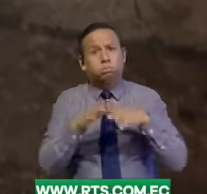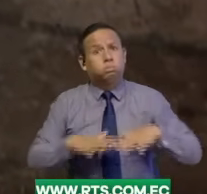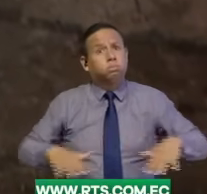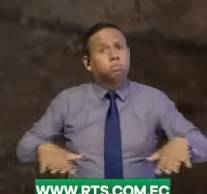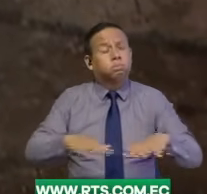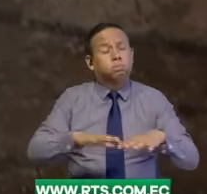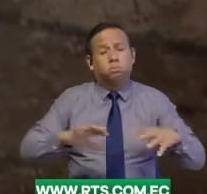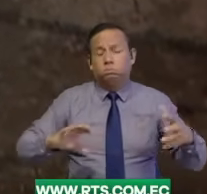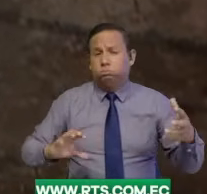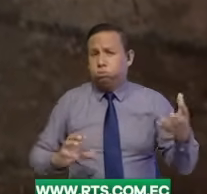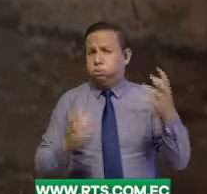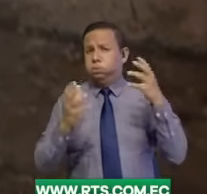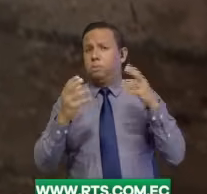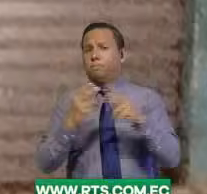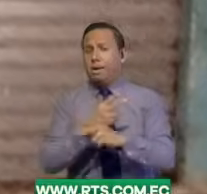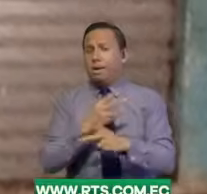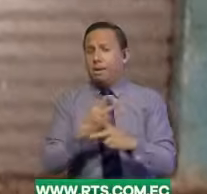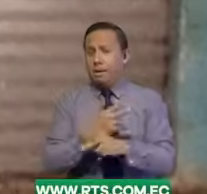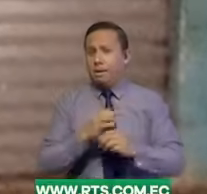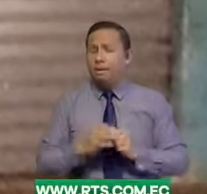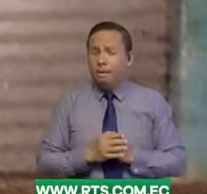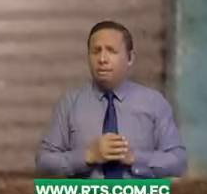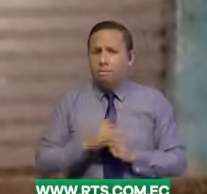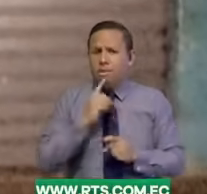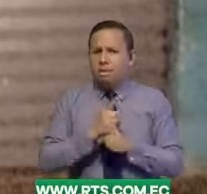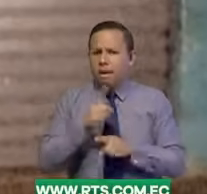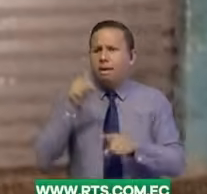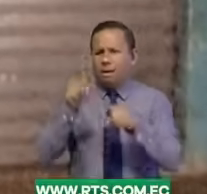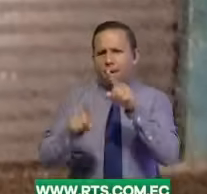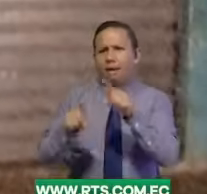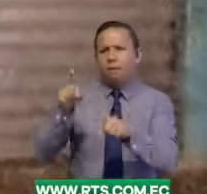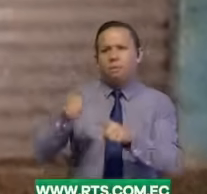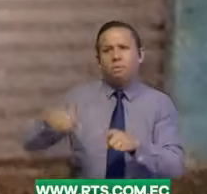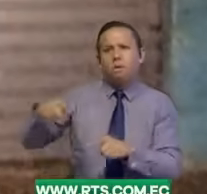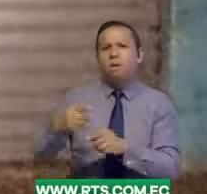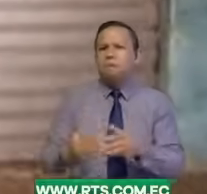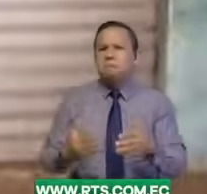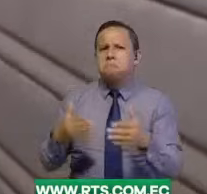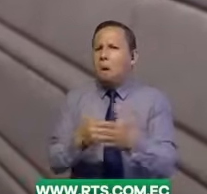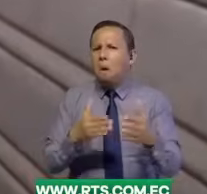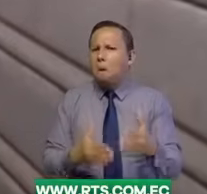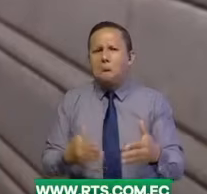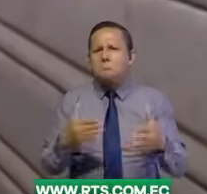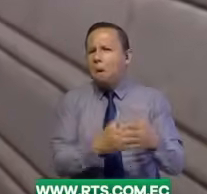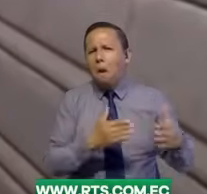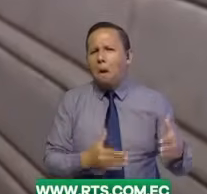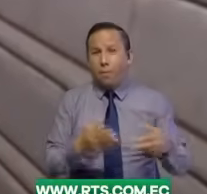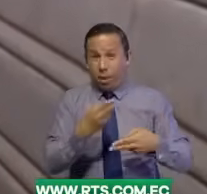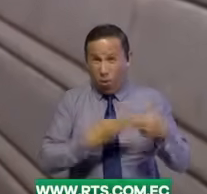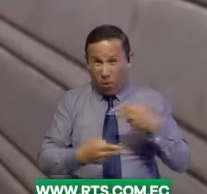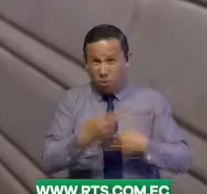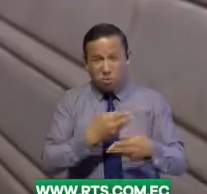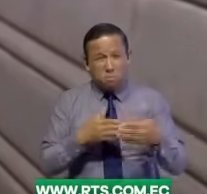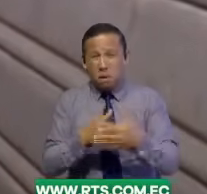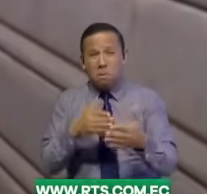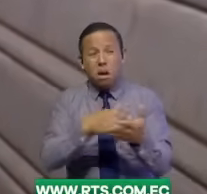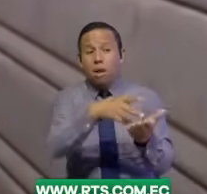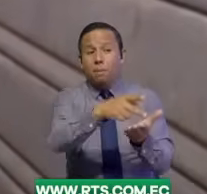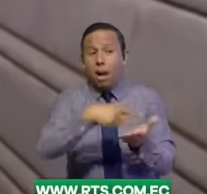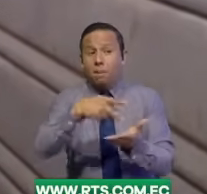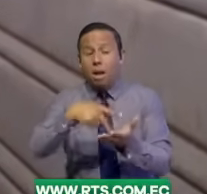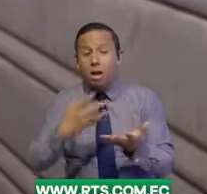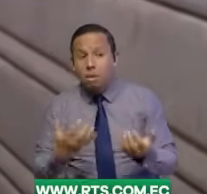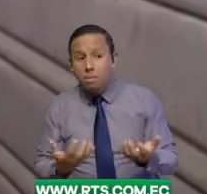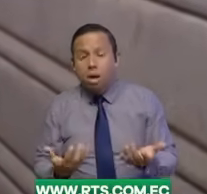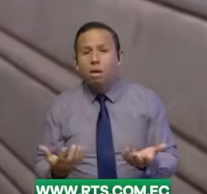tornado muy peligrosa, ya que existen quienes pretenden exigir el pago de vacunas a cambio de no atentar en